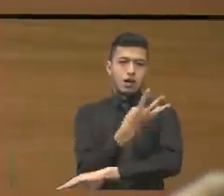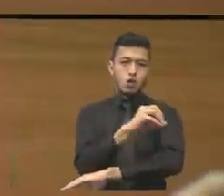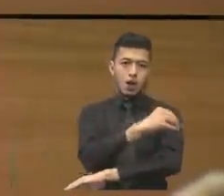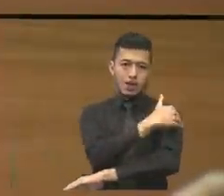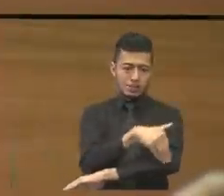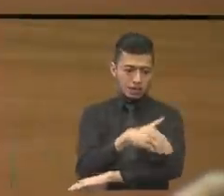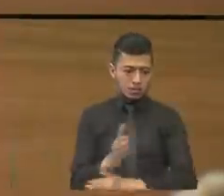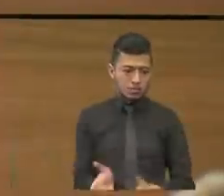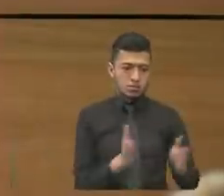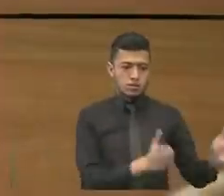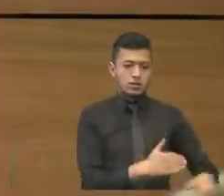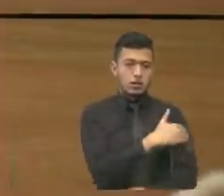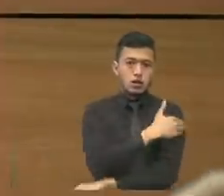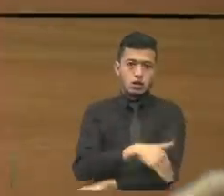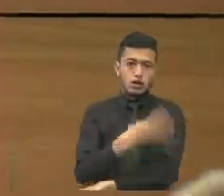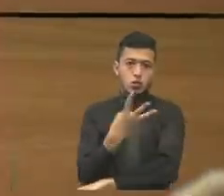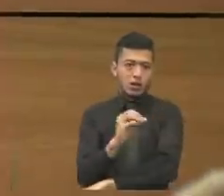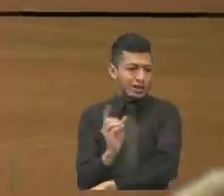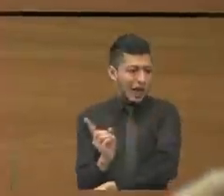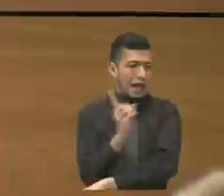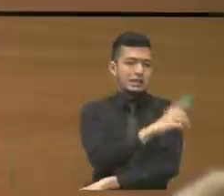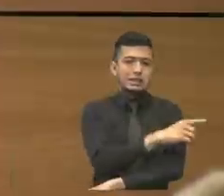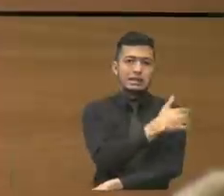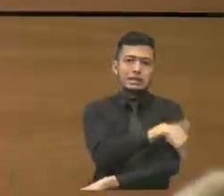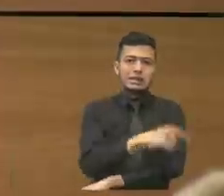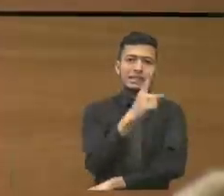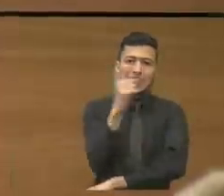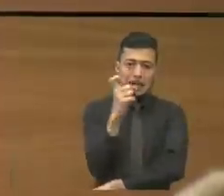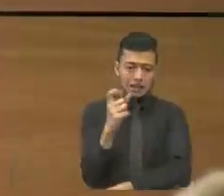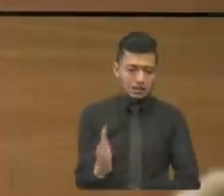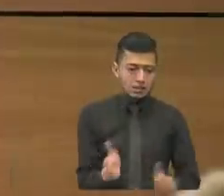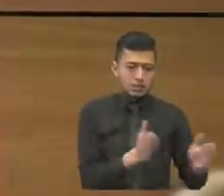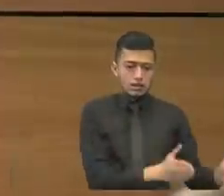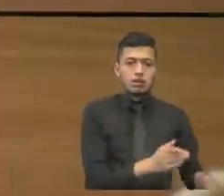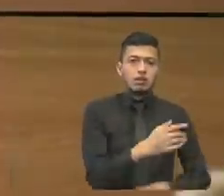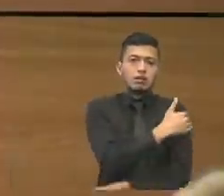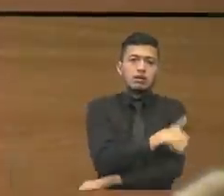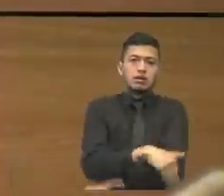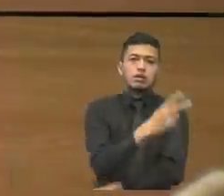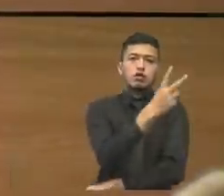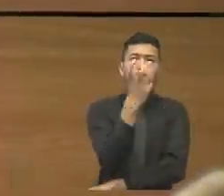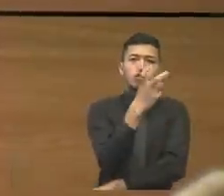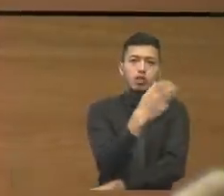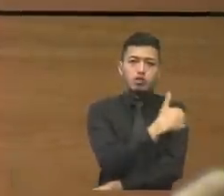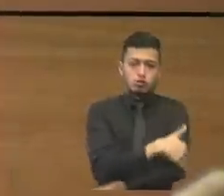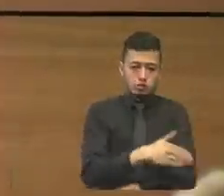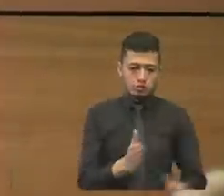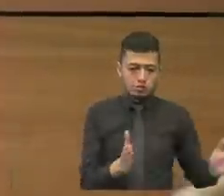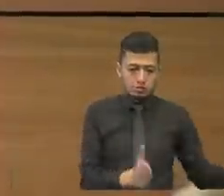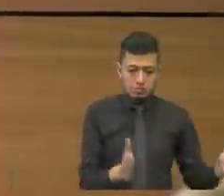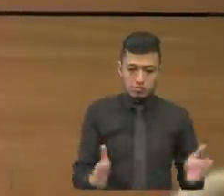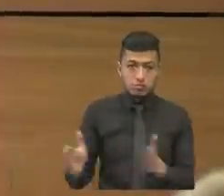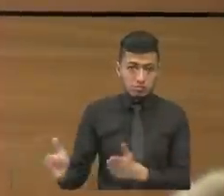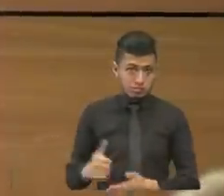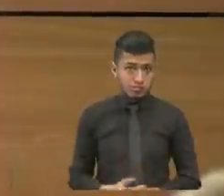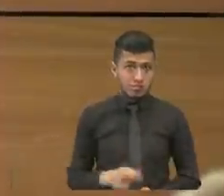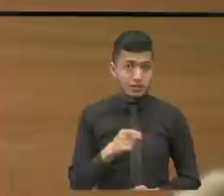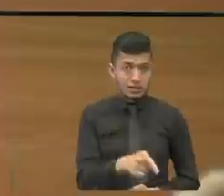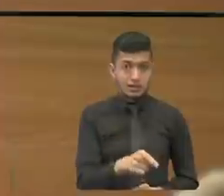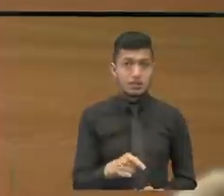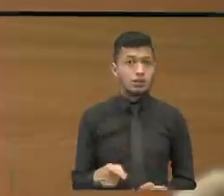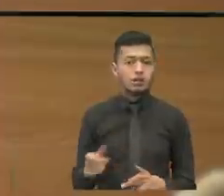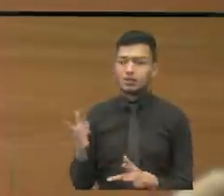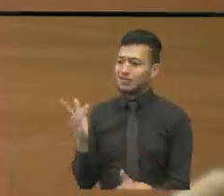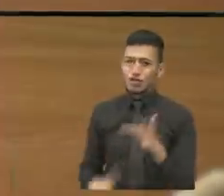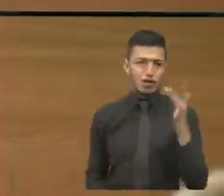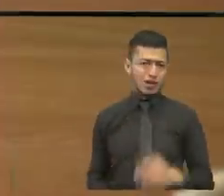100 y otra séptima hasta la calle 200. Esto no tiene absolutamente nada que ver con una